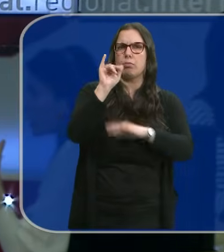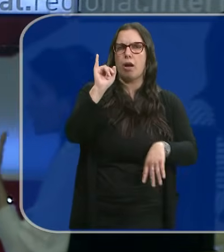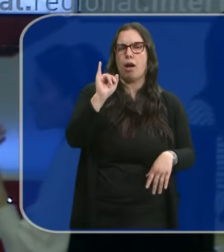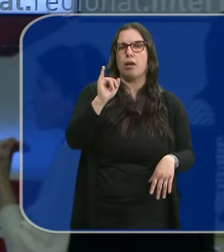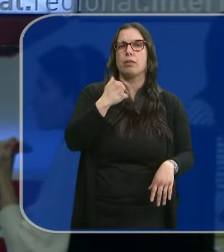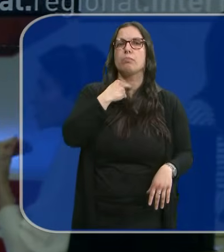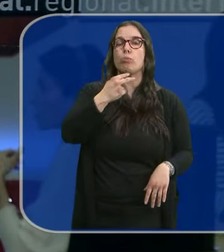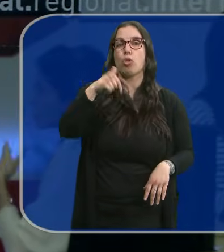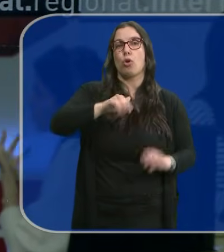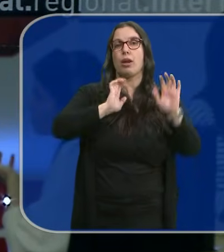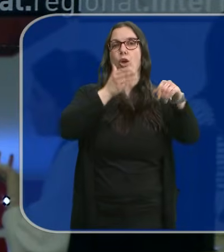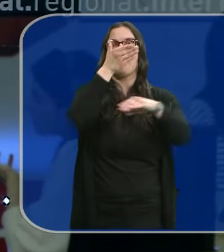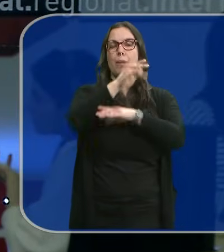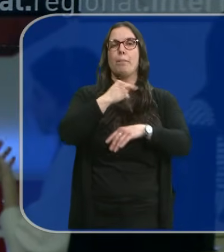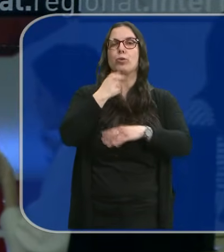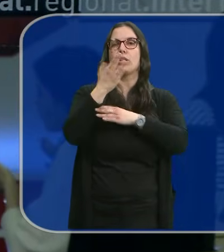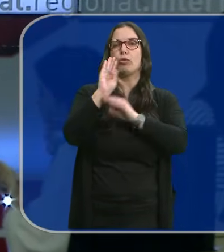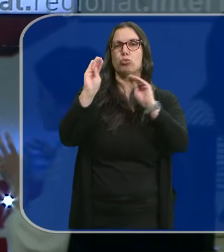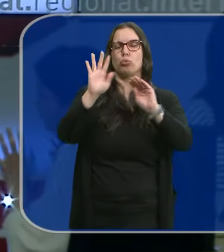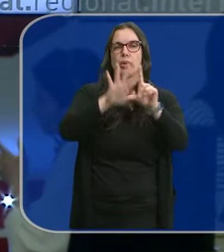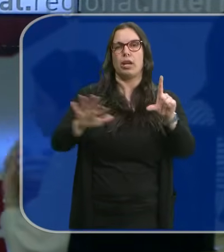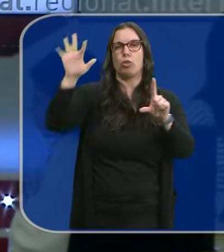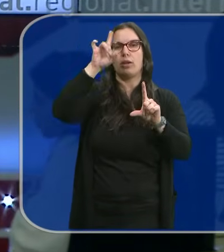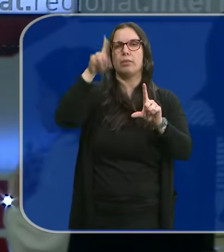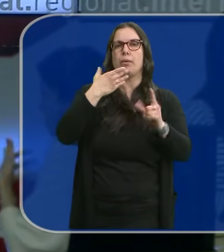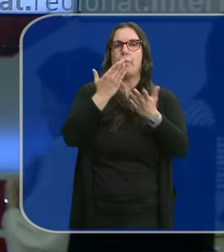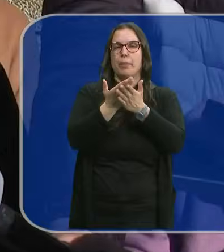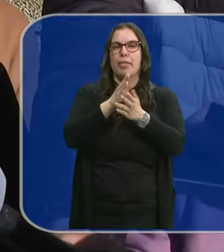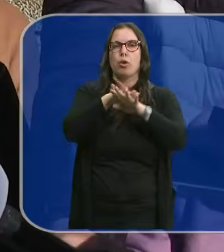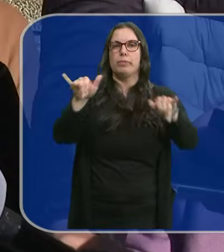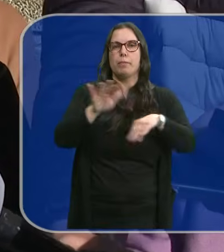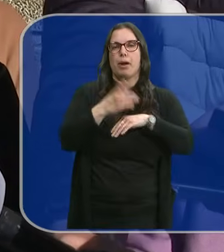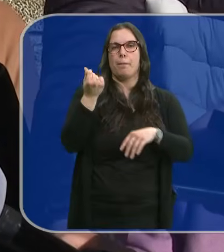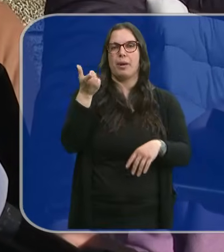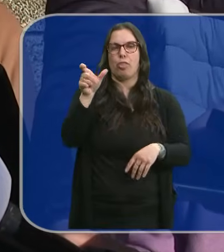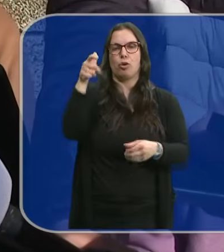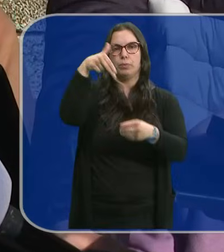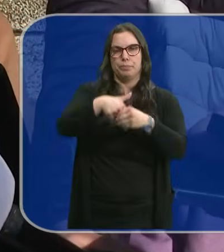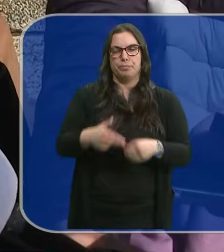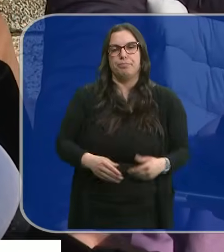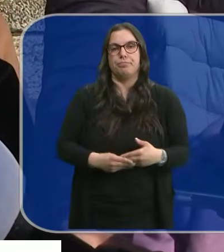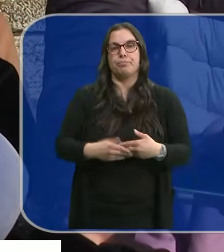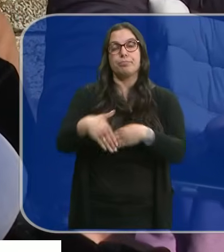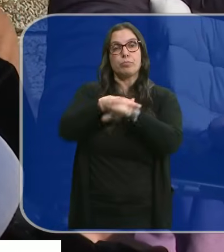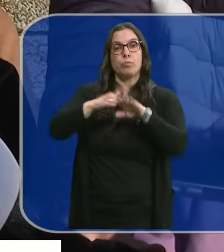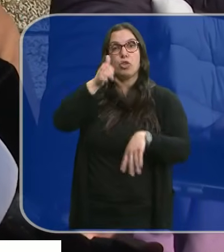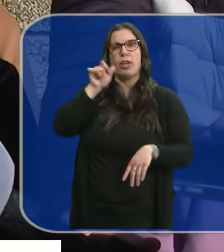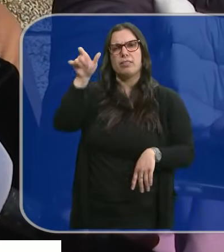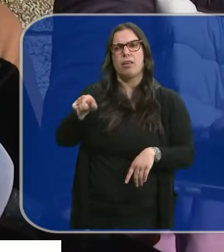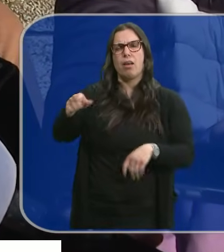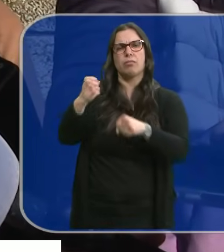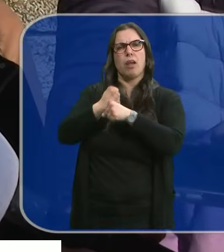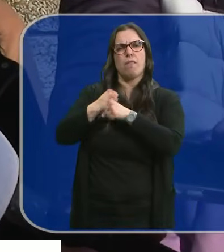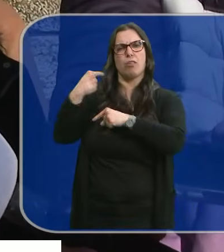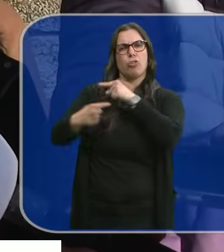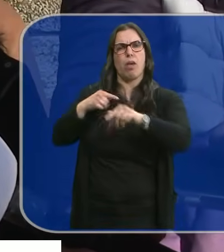nacional, Pepa Millán, que también ha pedido incentivos para el precio del combustible. Gobierno de Sánchez, que trabaja activamente todos los